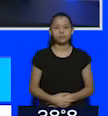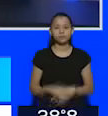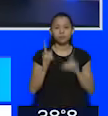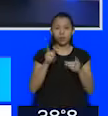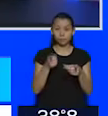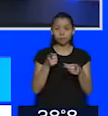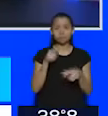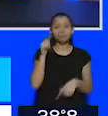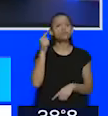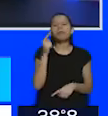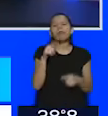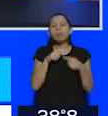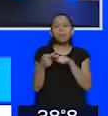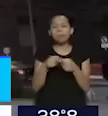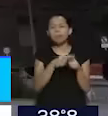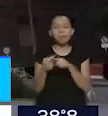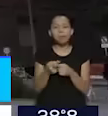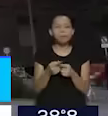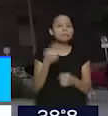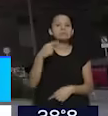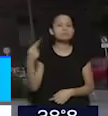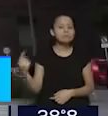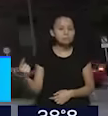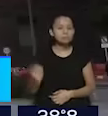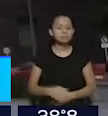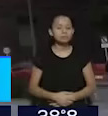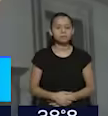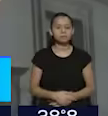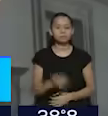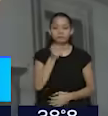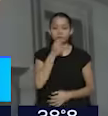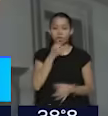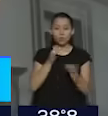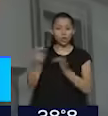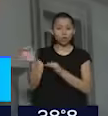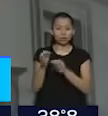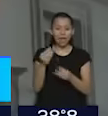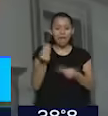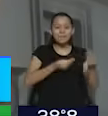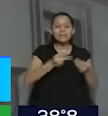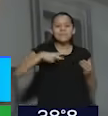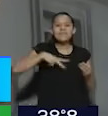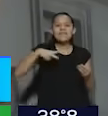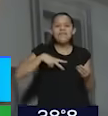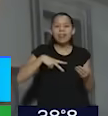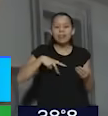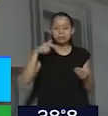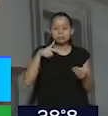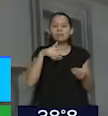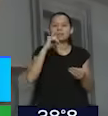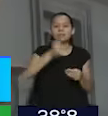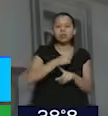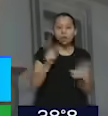dando vuelas banina acerca de Qué puede pasar con el proyecto de privatización de las empresas privadas hay tres a las que